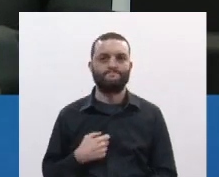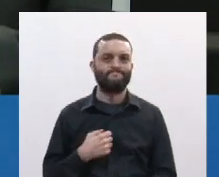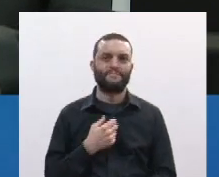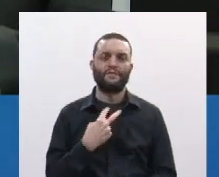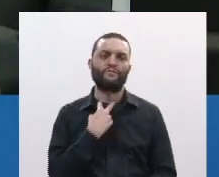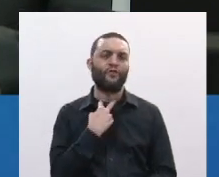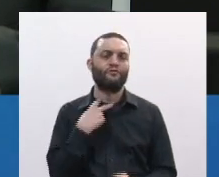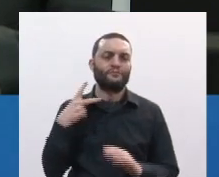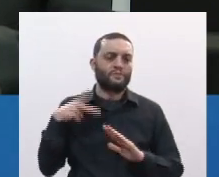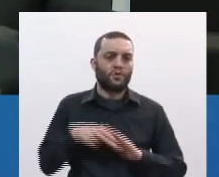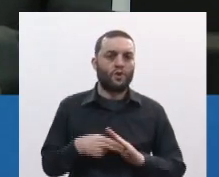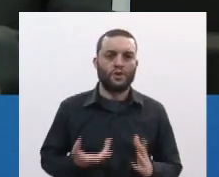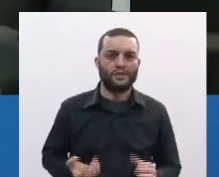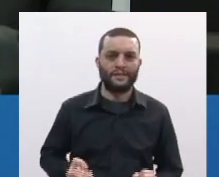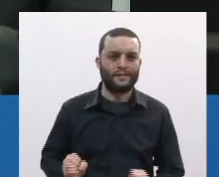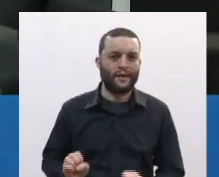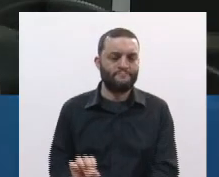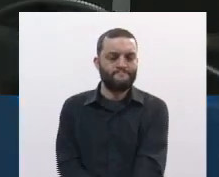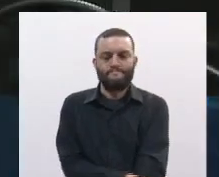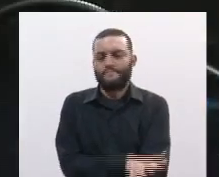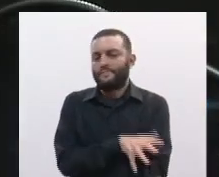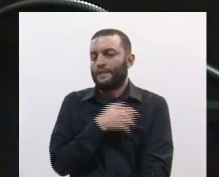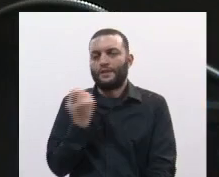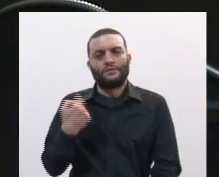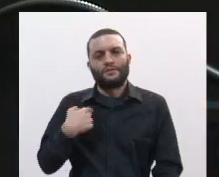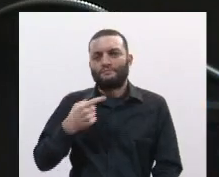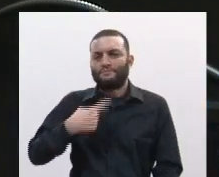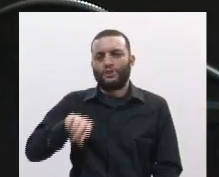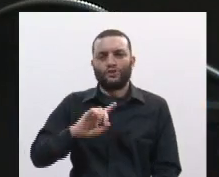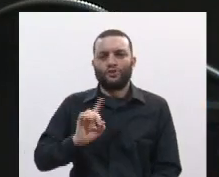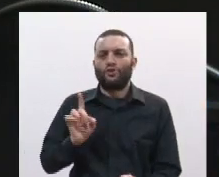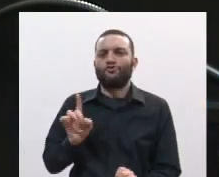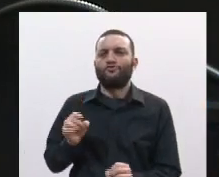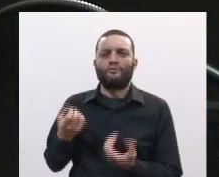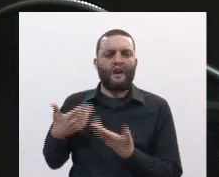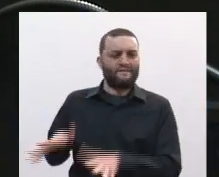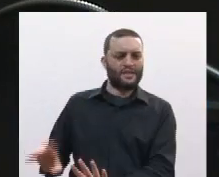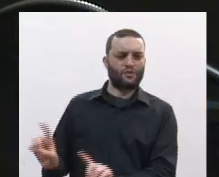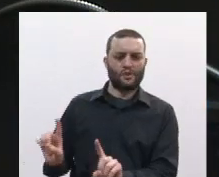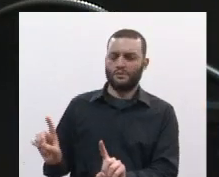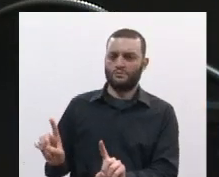queremos decir que no lo dejamos que se fuera, porque Néstor